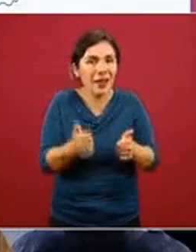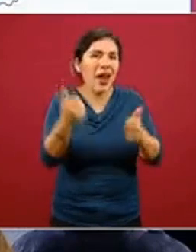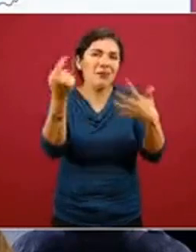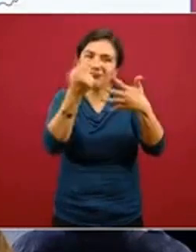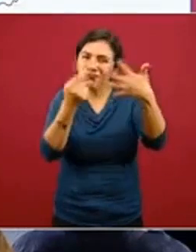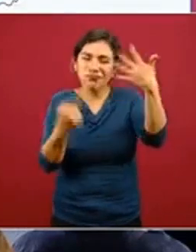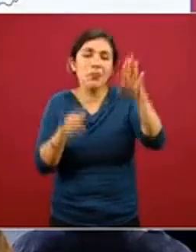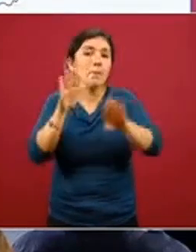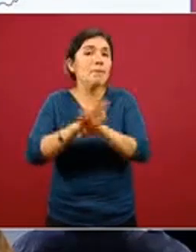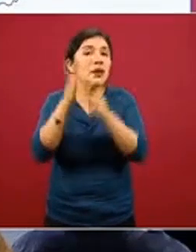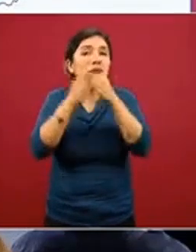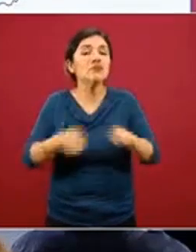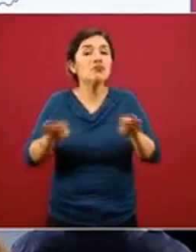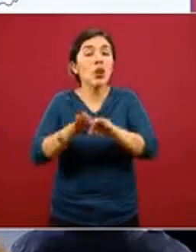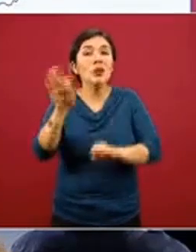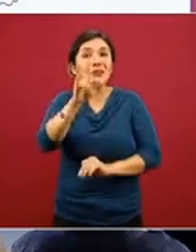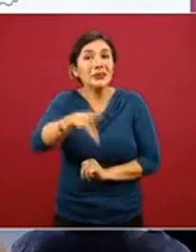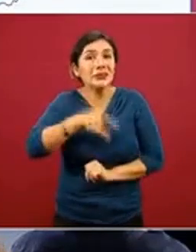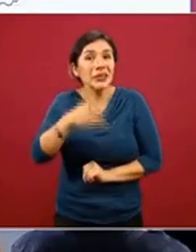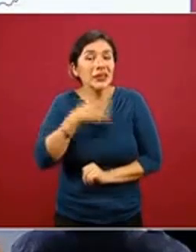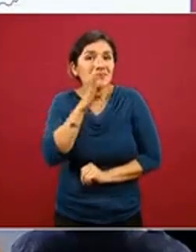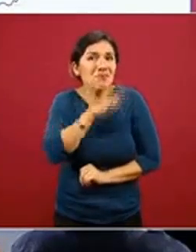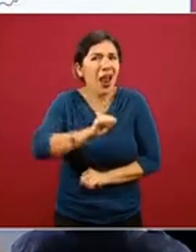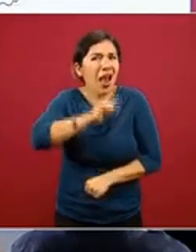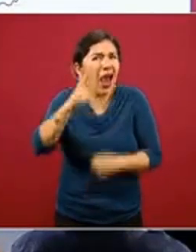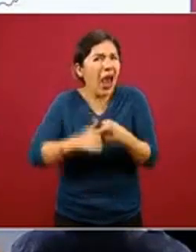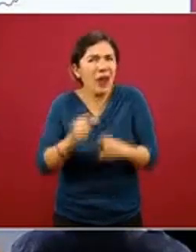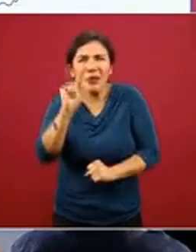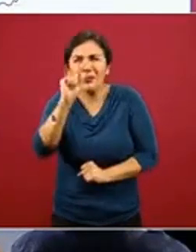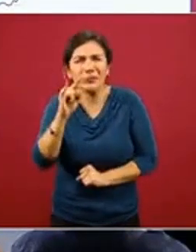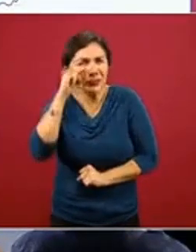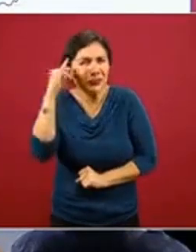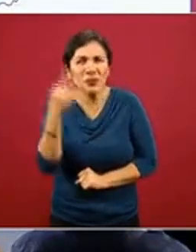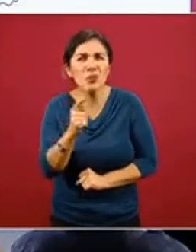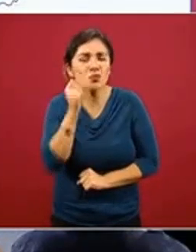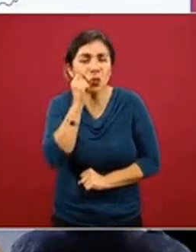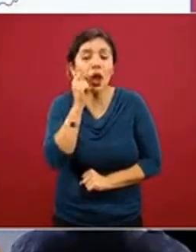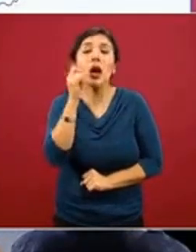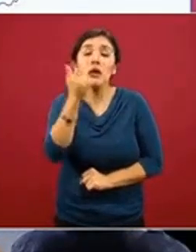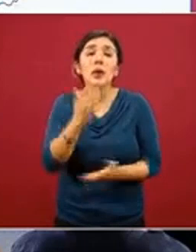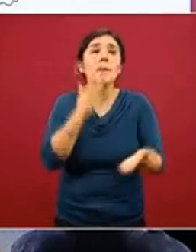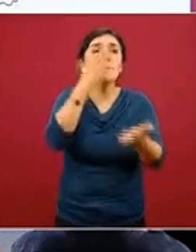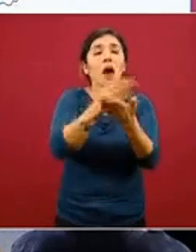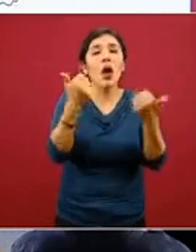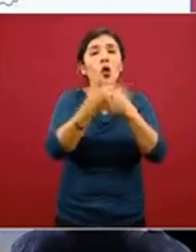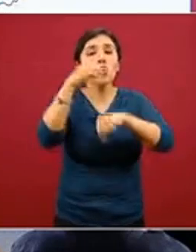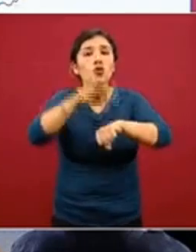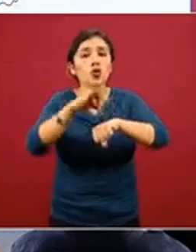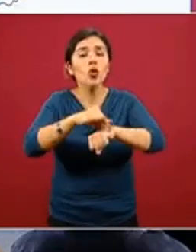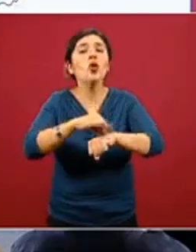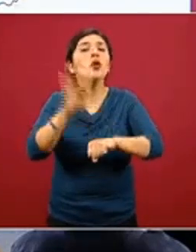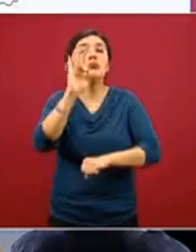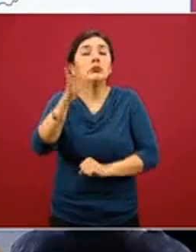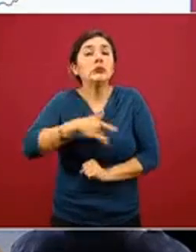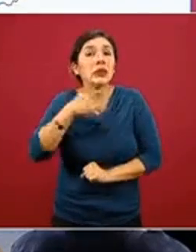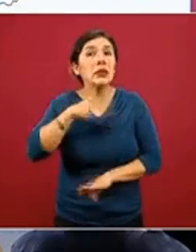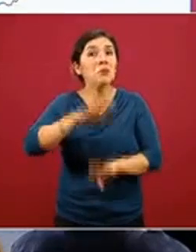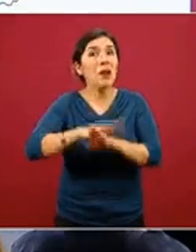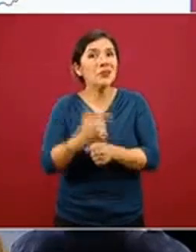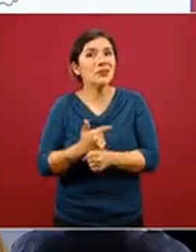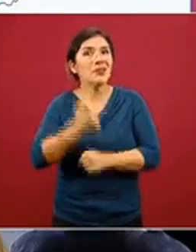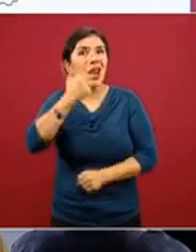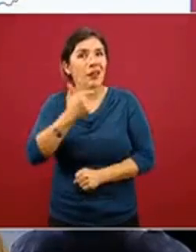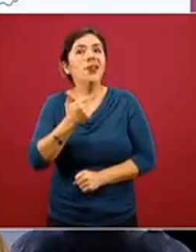casa, sobre todo si presentamos síntomas leves y si acudimos a recibir atención médica si tenemos